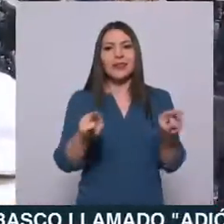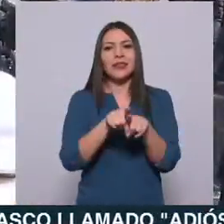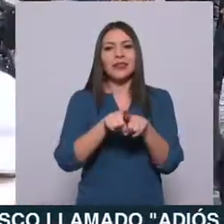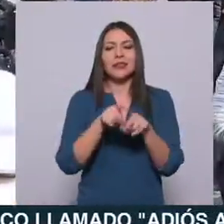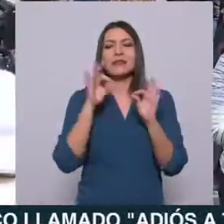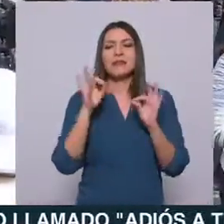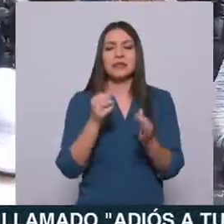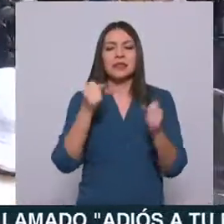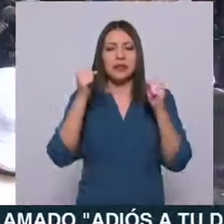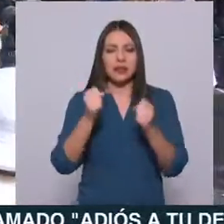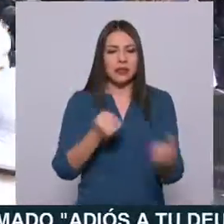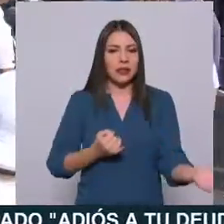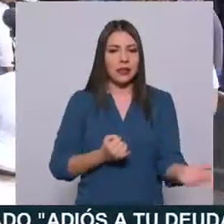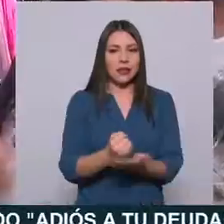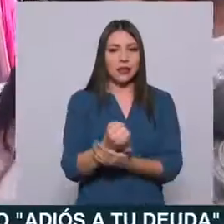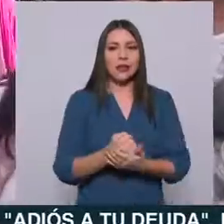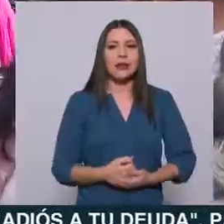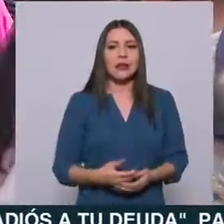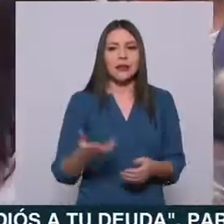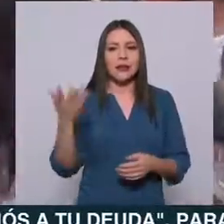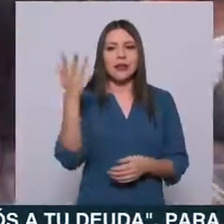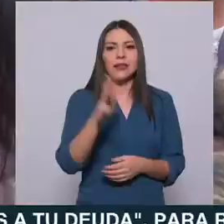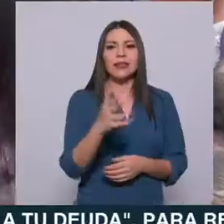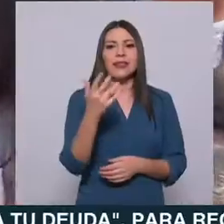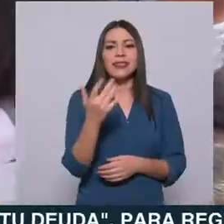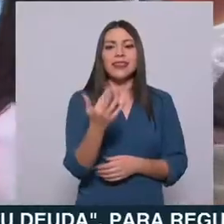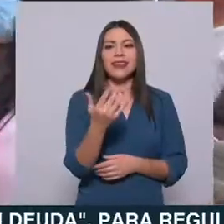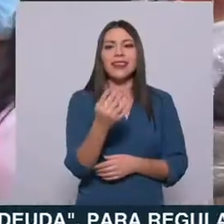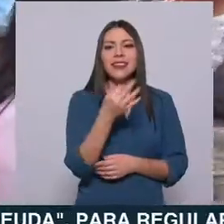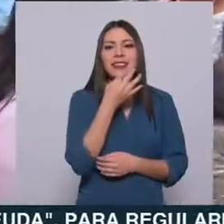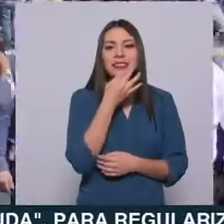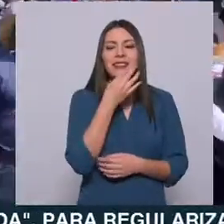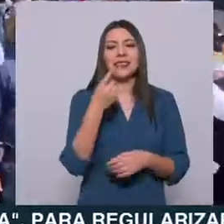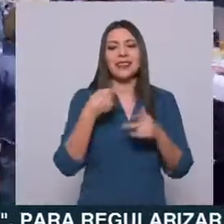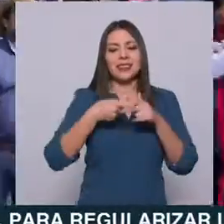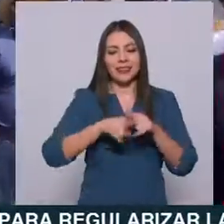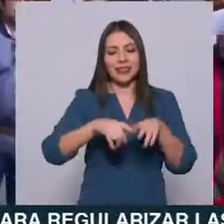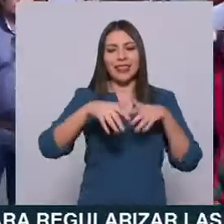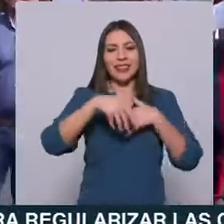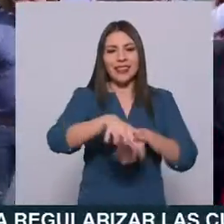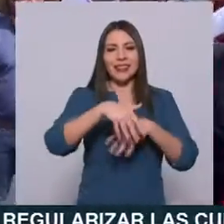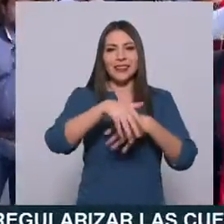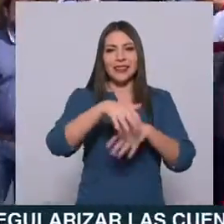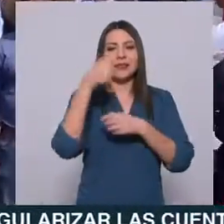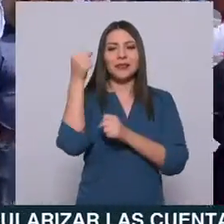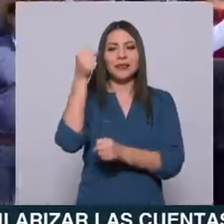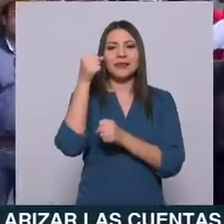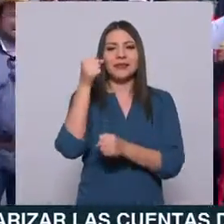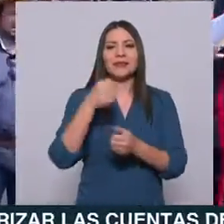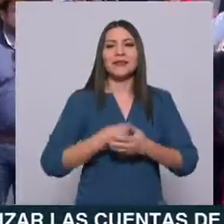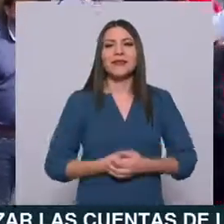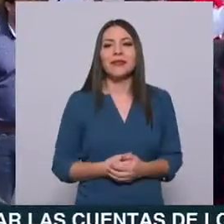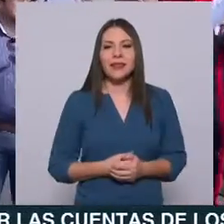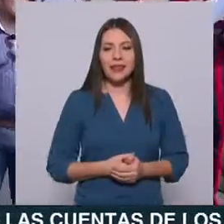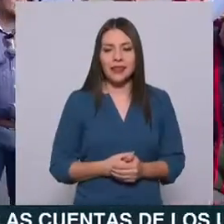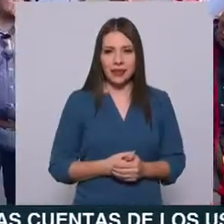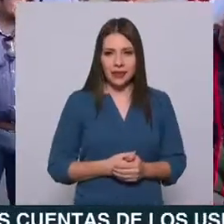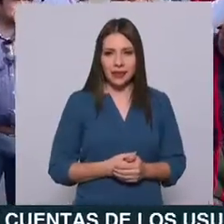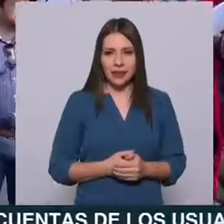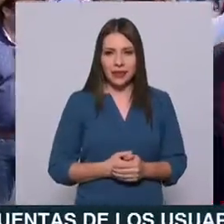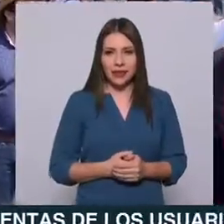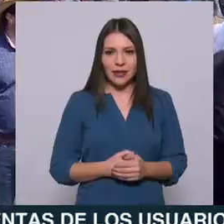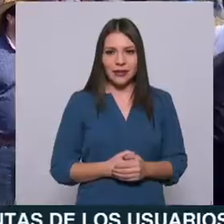las 10:50 comenzaron a formarse para iniciar la marcha. De Chiapas a Sonora, por